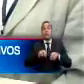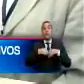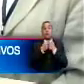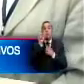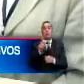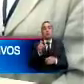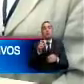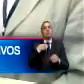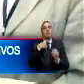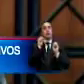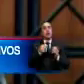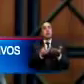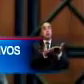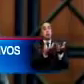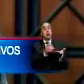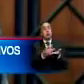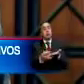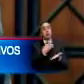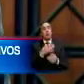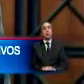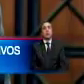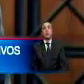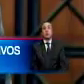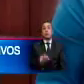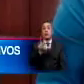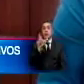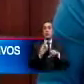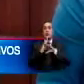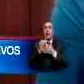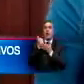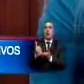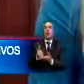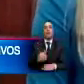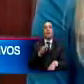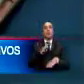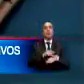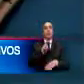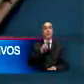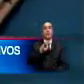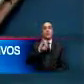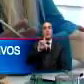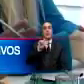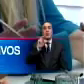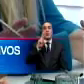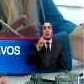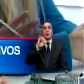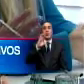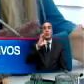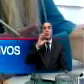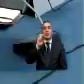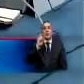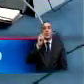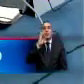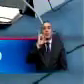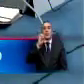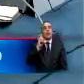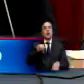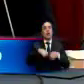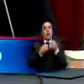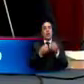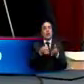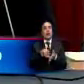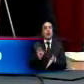sus cargos. En la lista están los tres funcionarios que salieron a defenderla. Responsabiliza a Fernando Villavicencio de ser el promotor de una campaña de desprestigio en